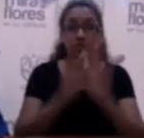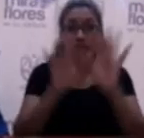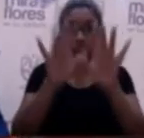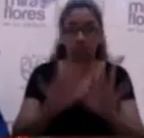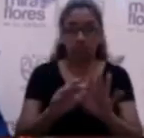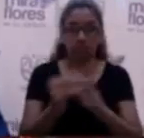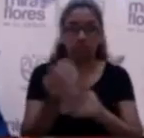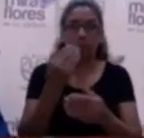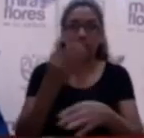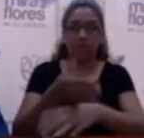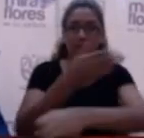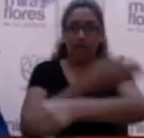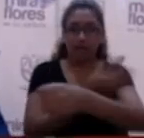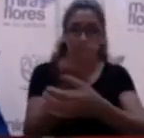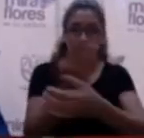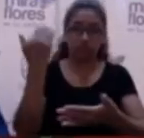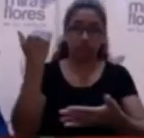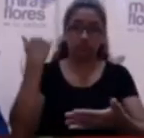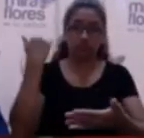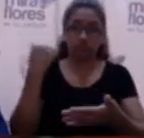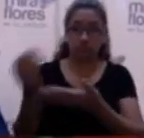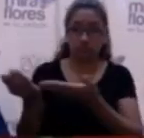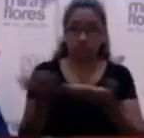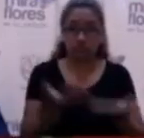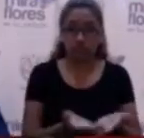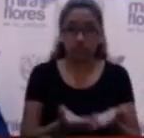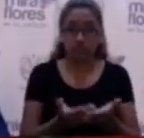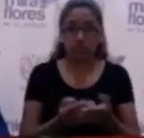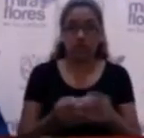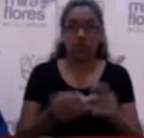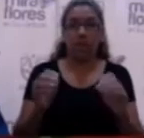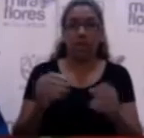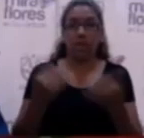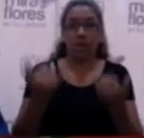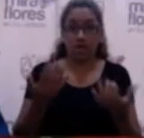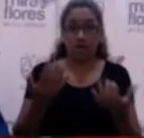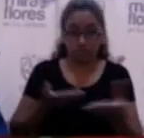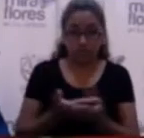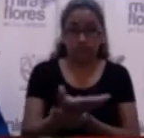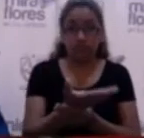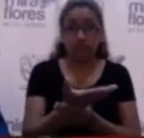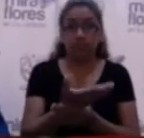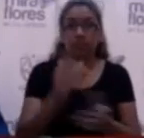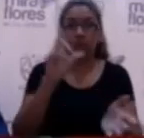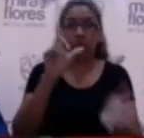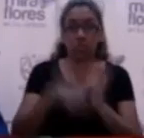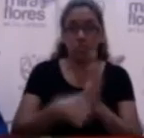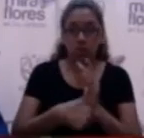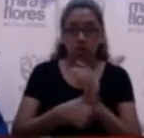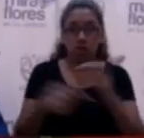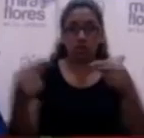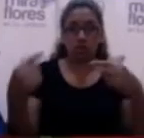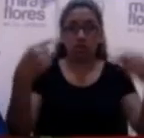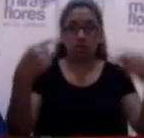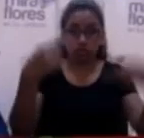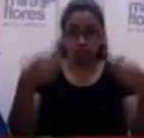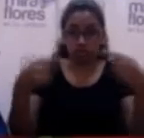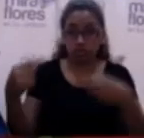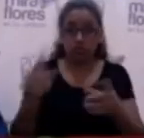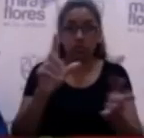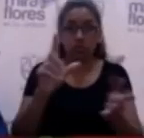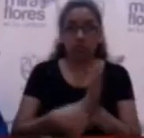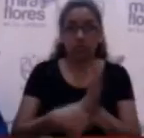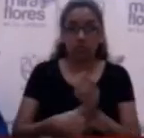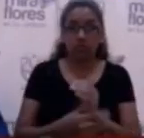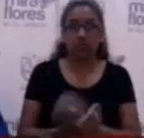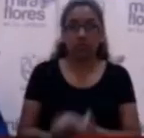de Municipalidades, Ley número 27972. Muy bien, como quiera que esta es una solicitud que ha llegado antes de la